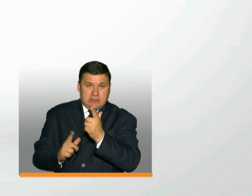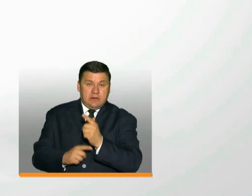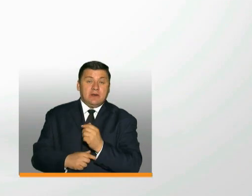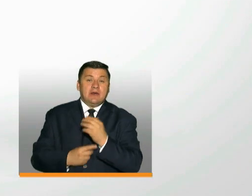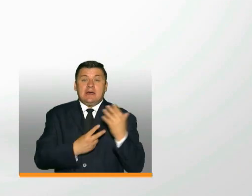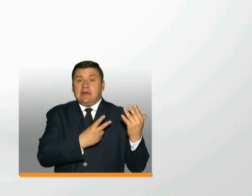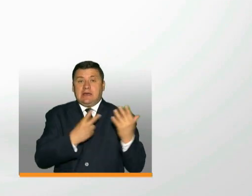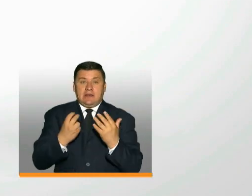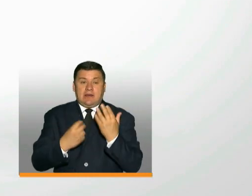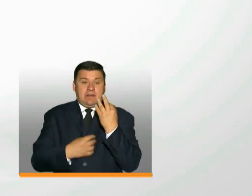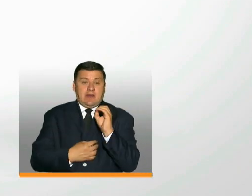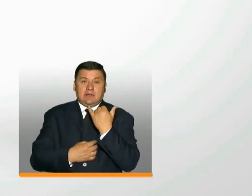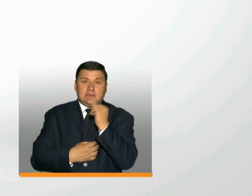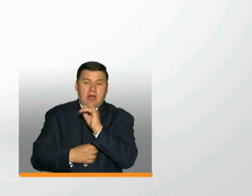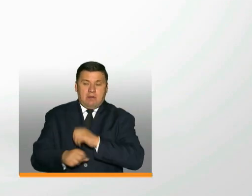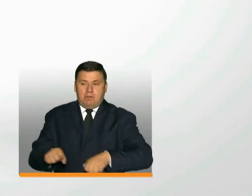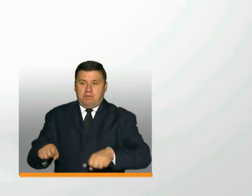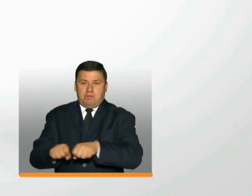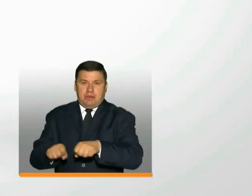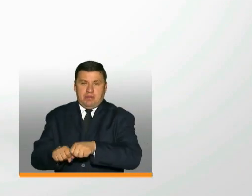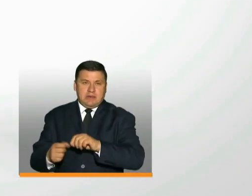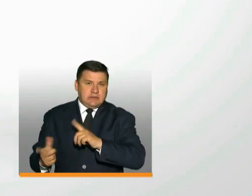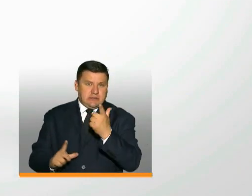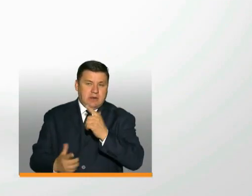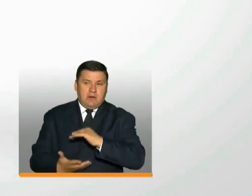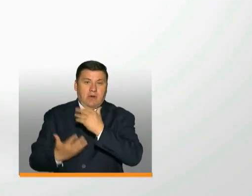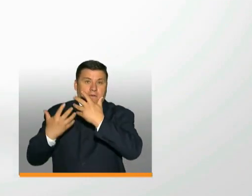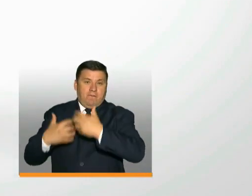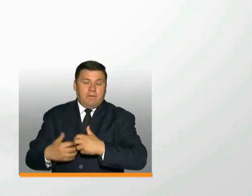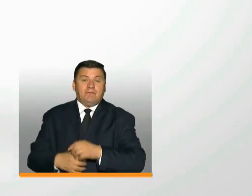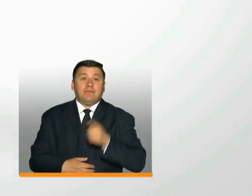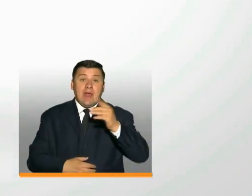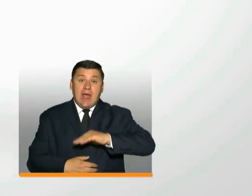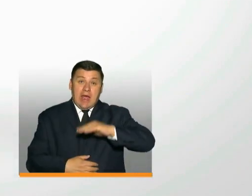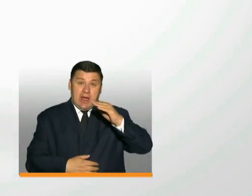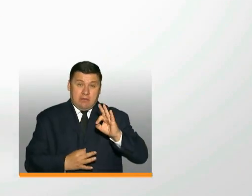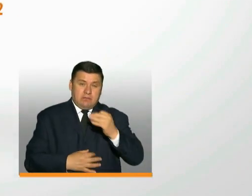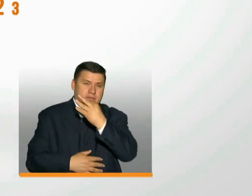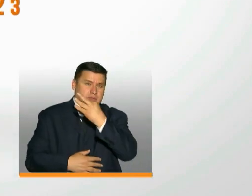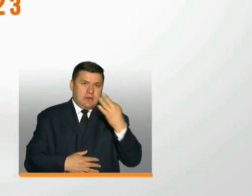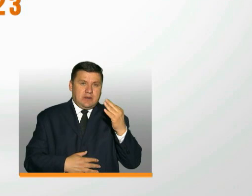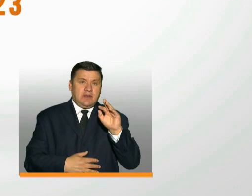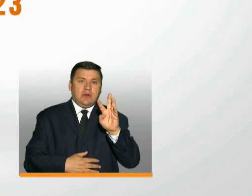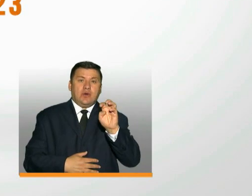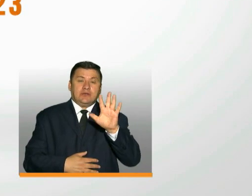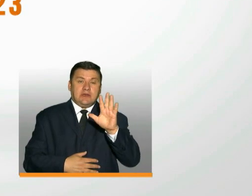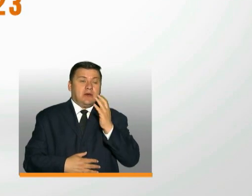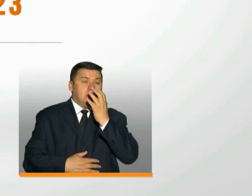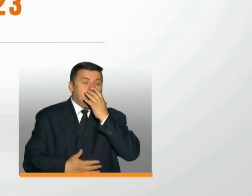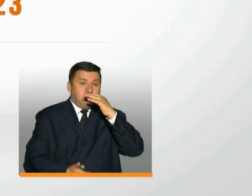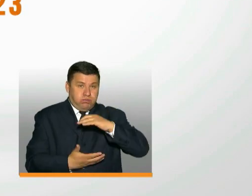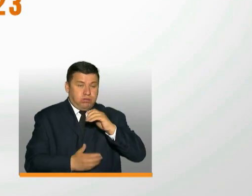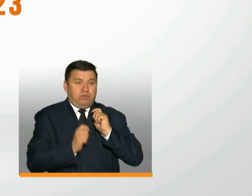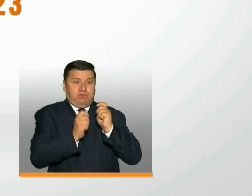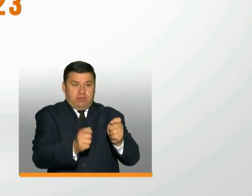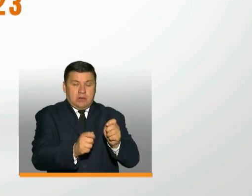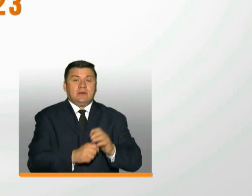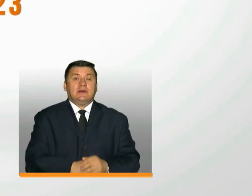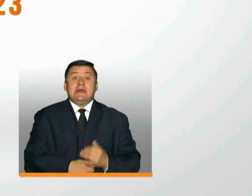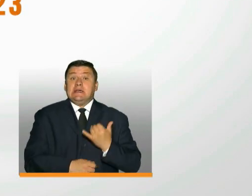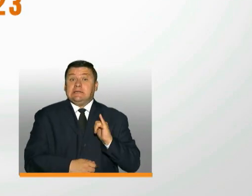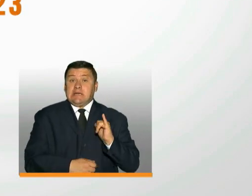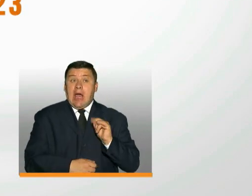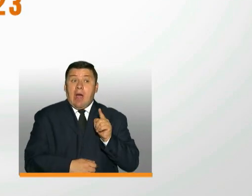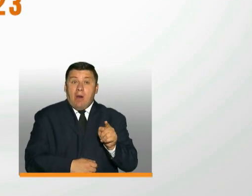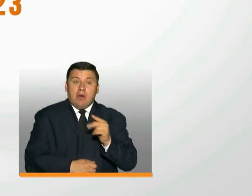y 730 han sido instalados. En Antioquia, 385 ventiladores asignados,